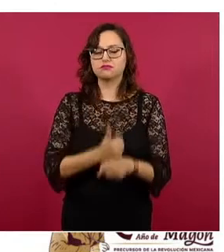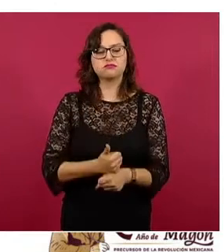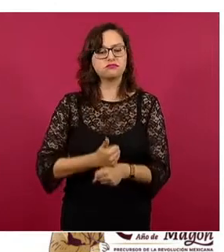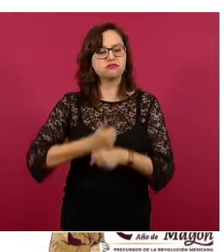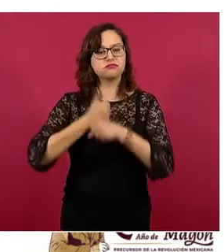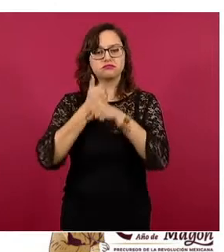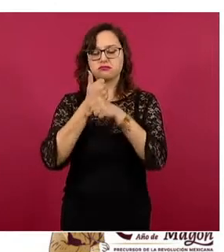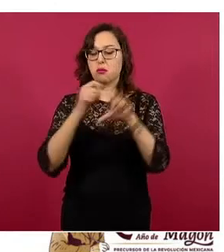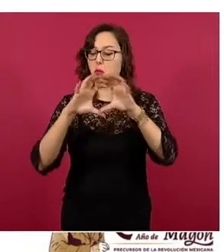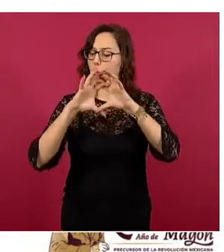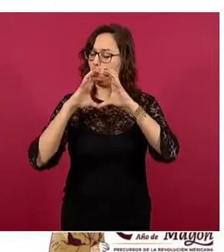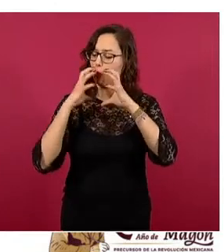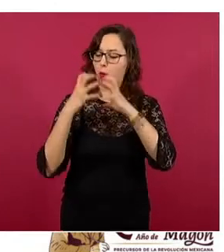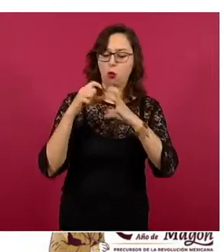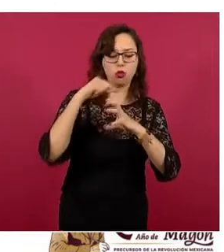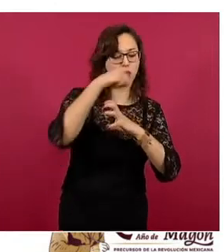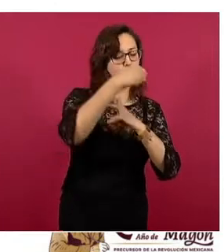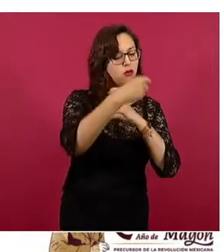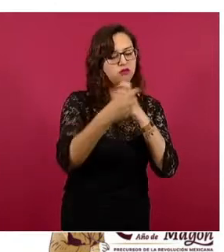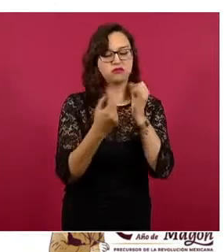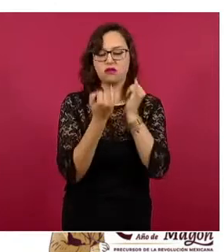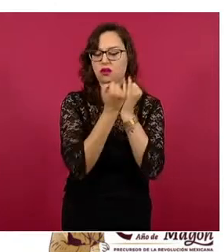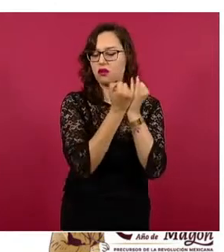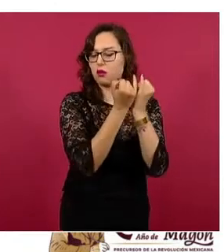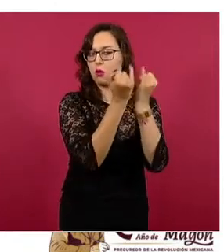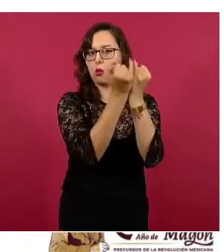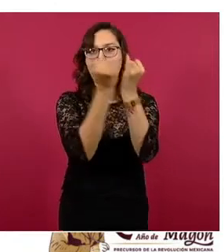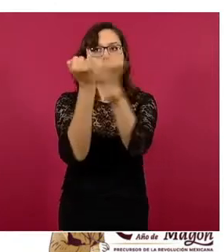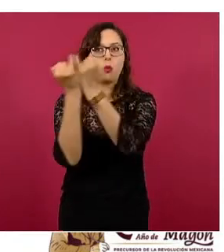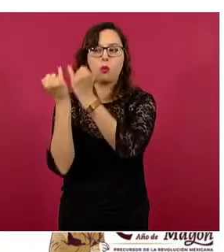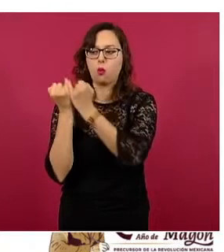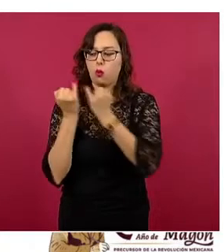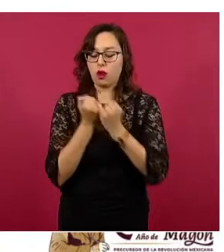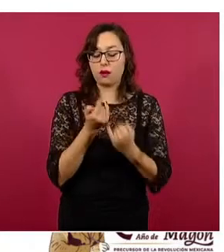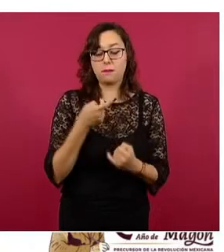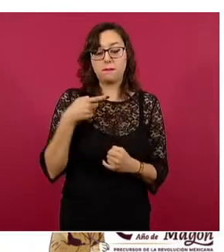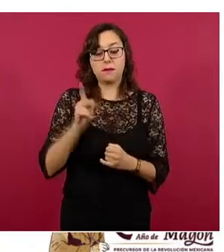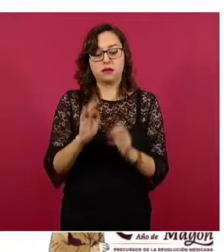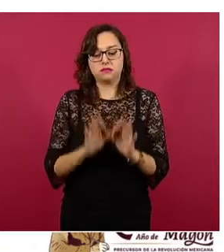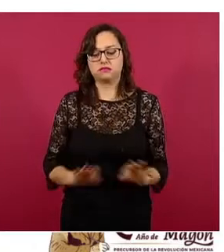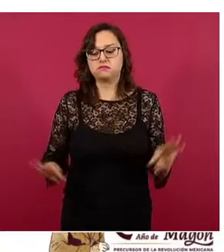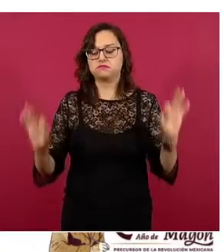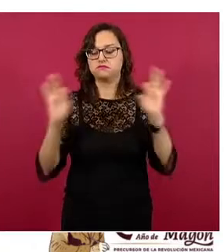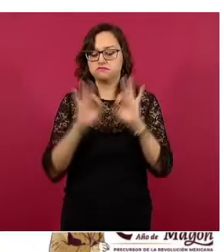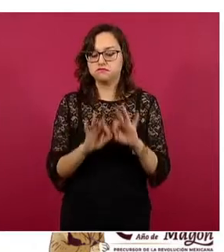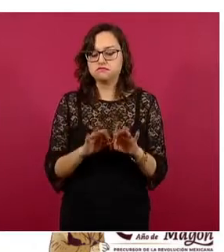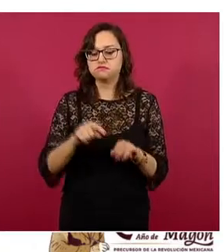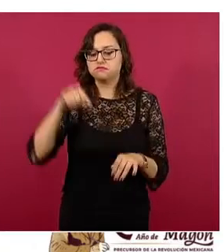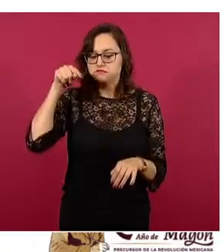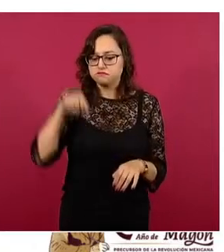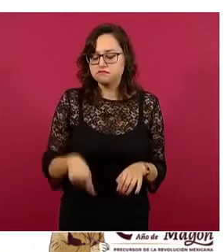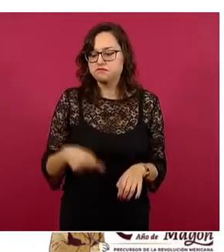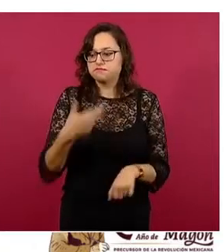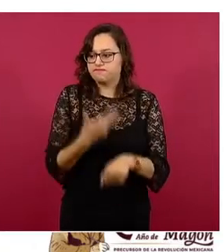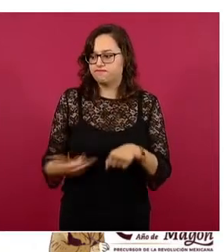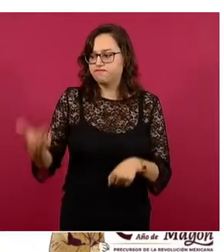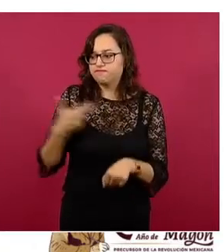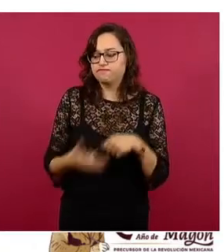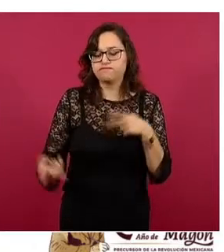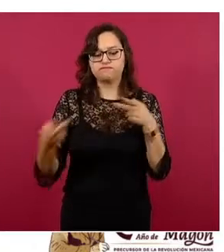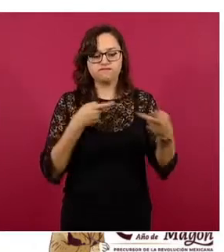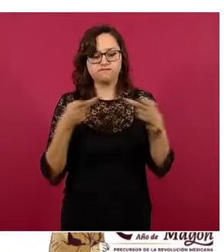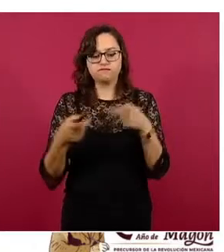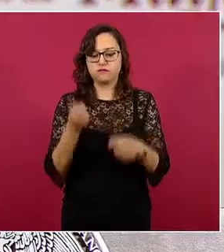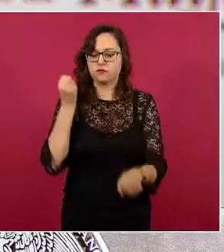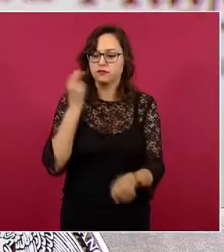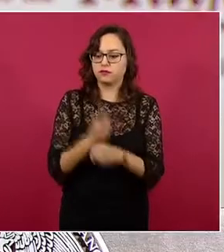haber tenido la decisión, la capacidad y la claridad para actuar de manera inmediata y oportuna, haber